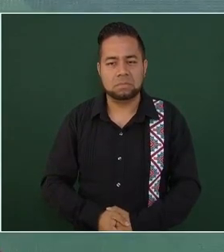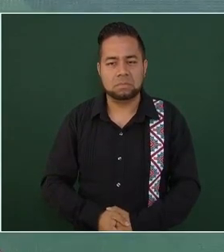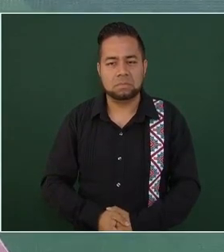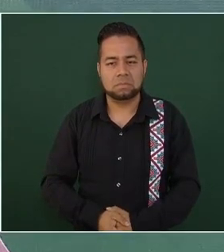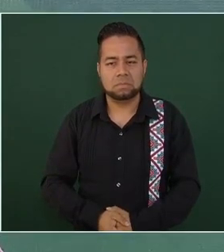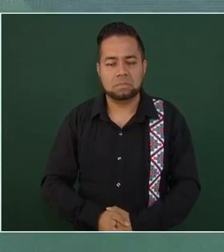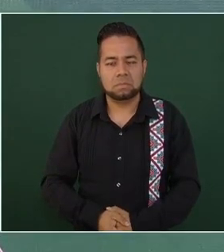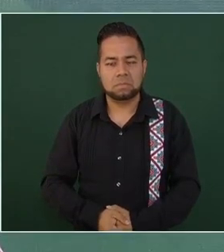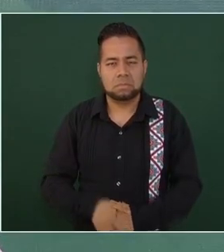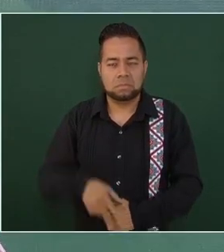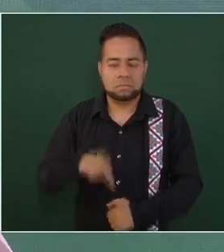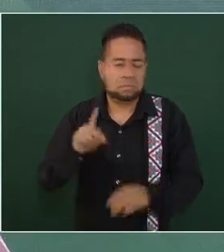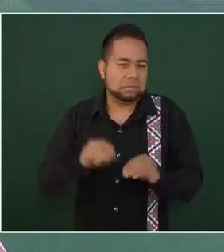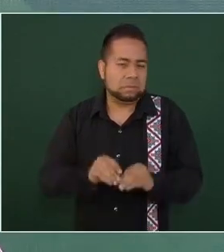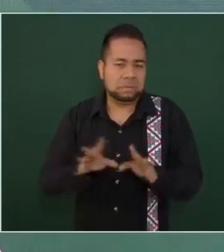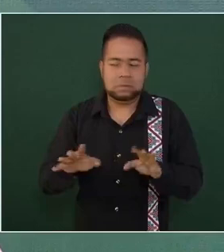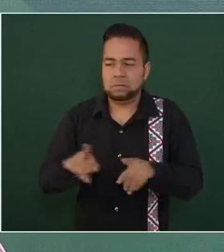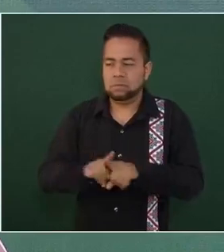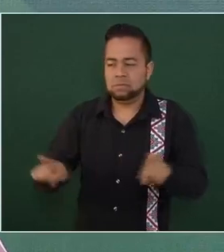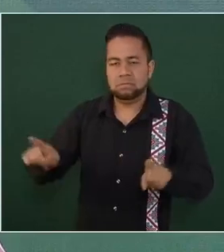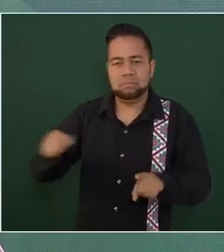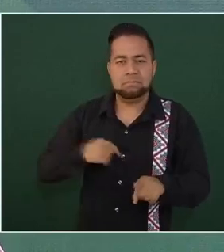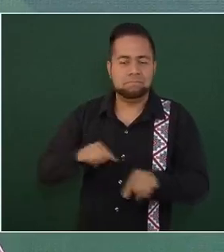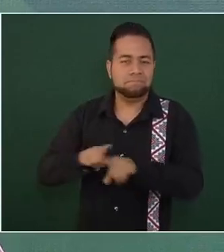pero claro que somos distintos